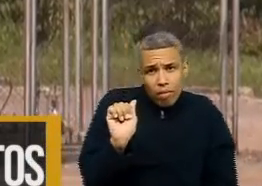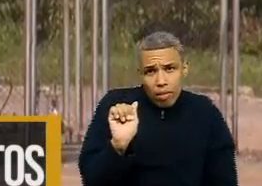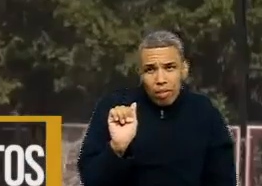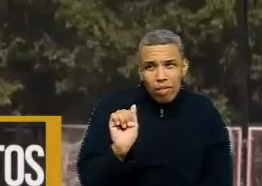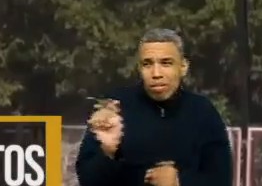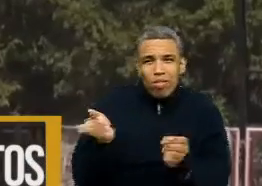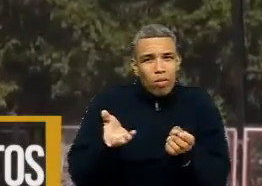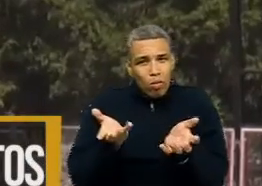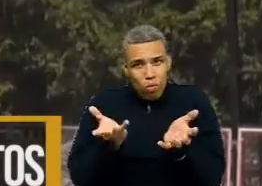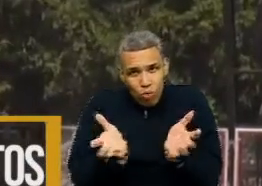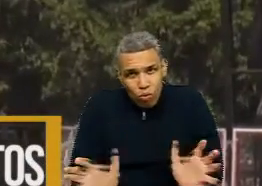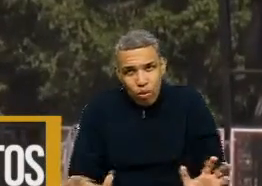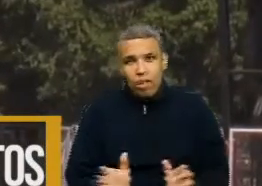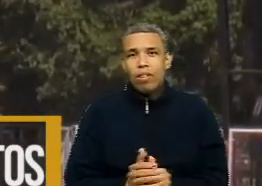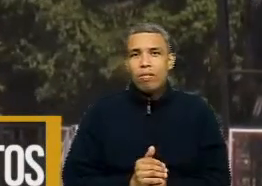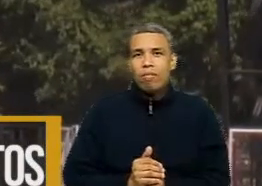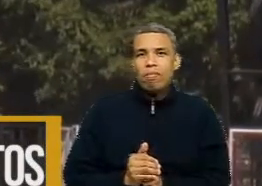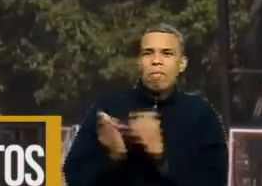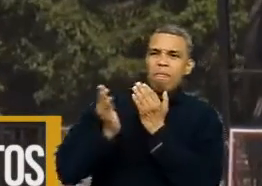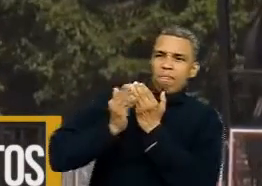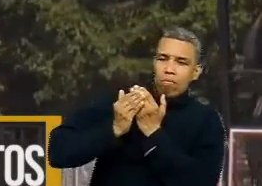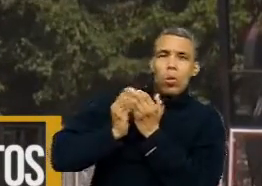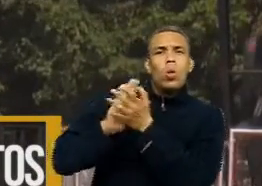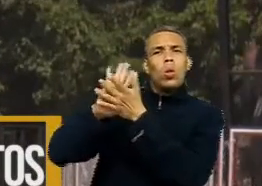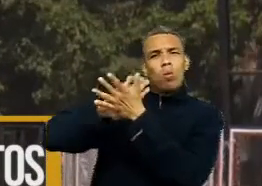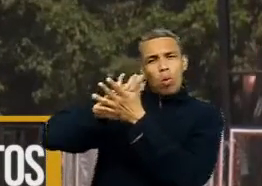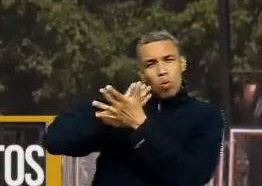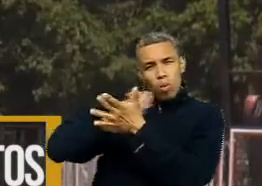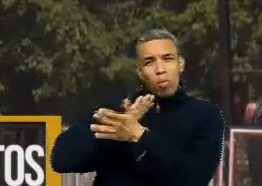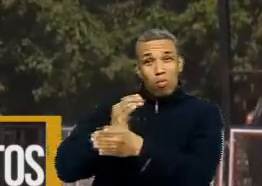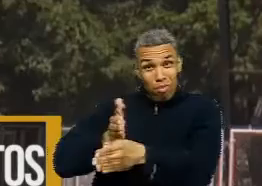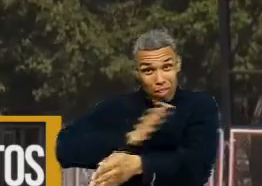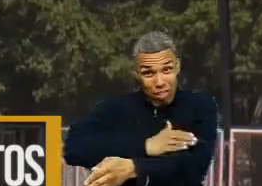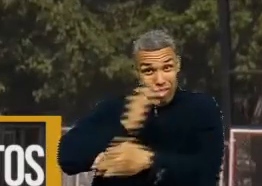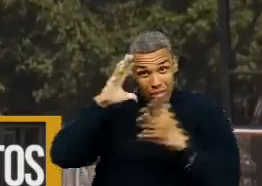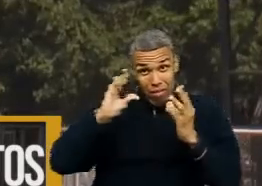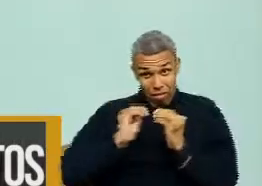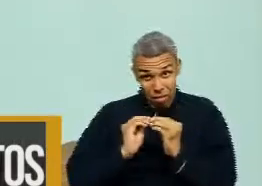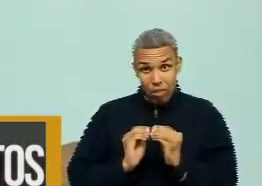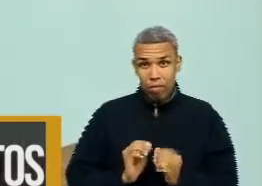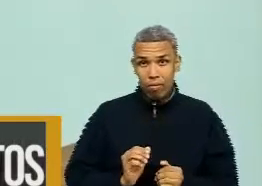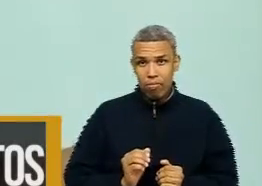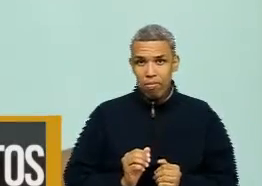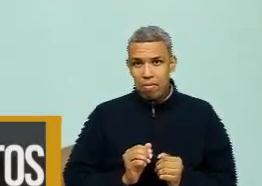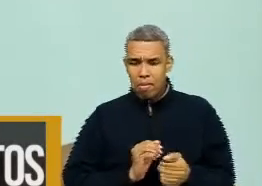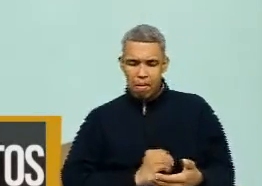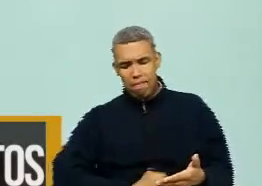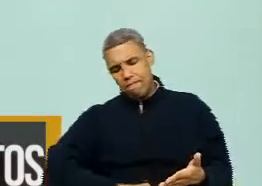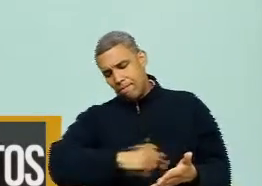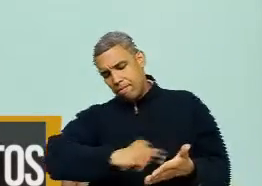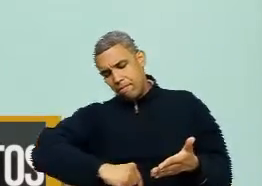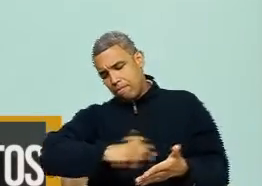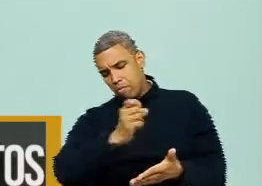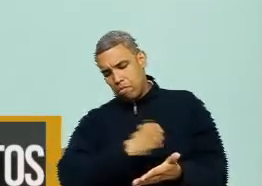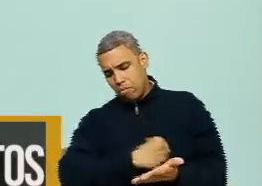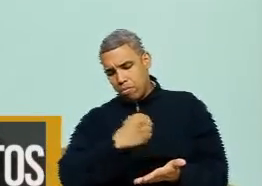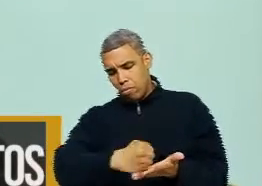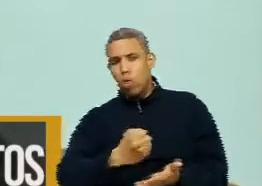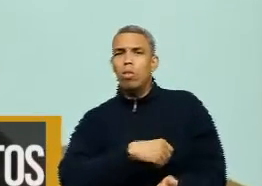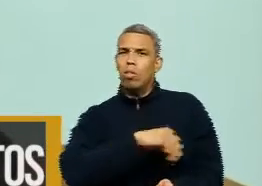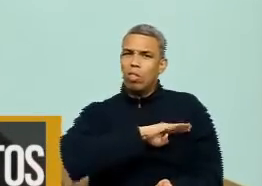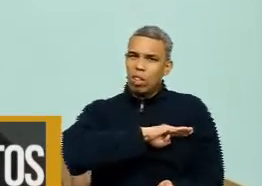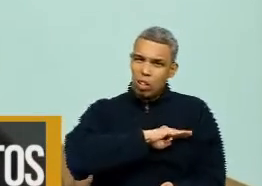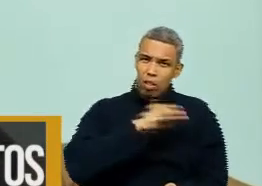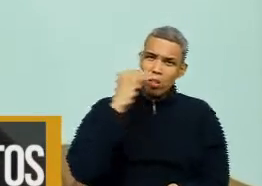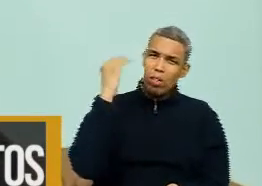tomaron en unas mesas que se hicieron en acompañamiento junto con la alcaldía, junto con